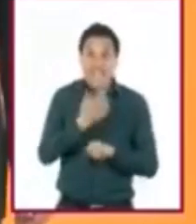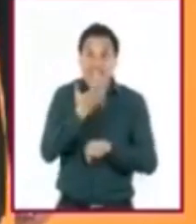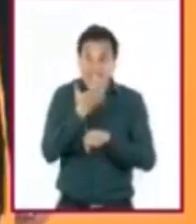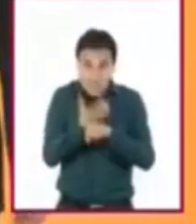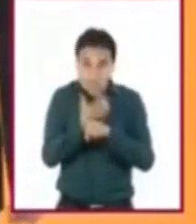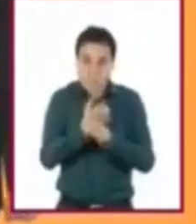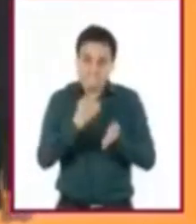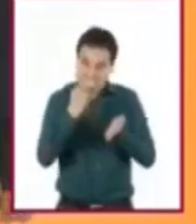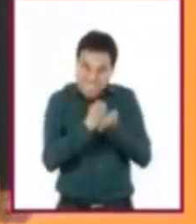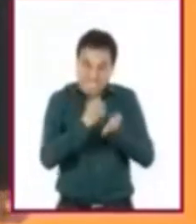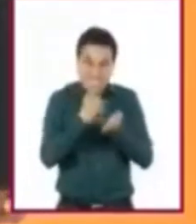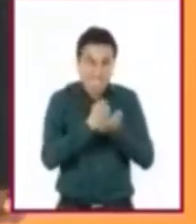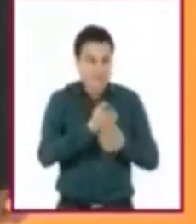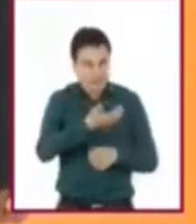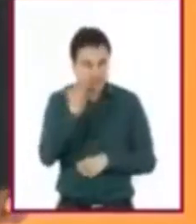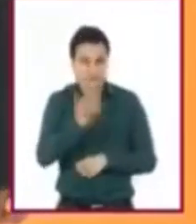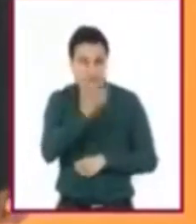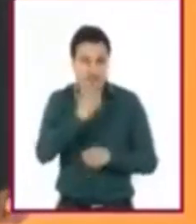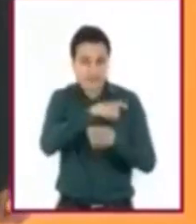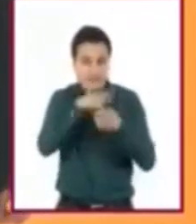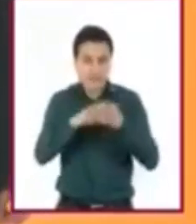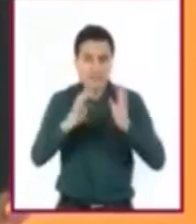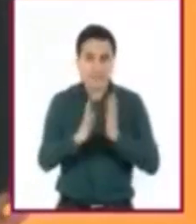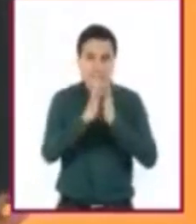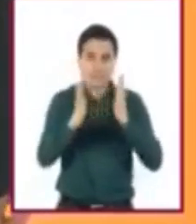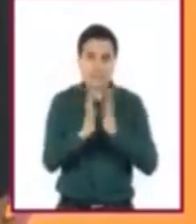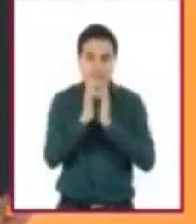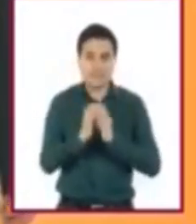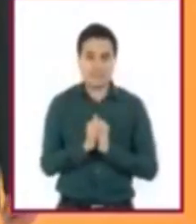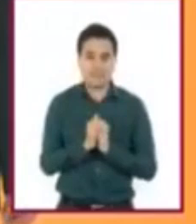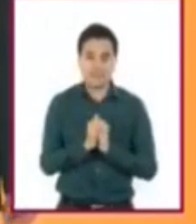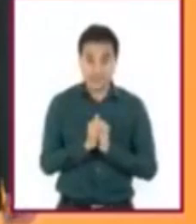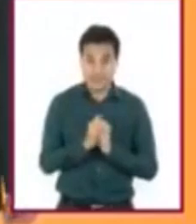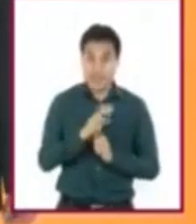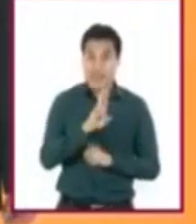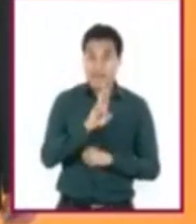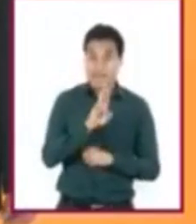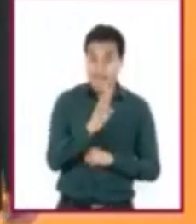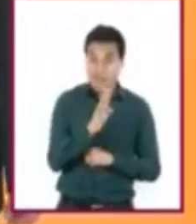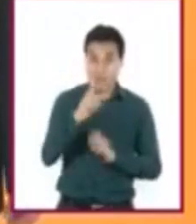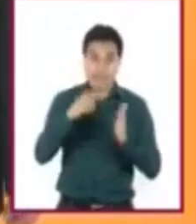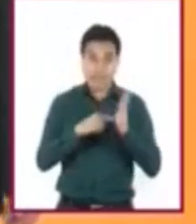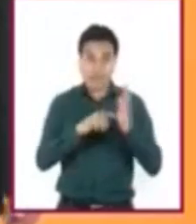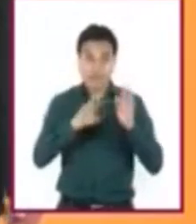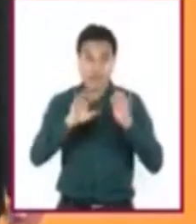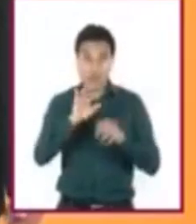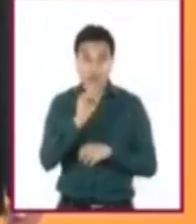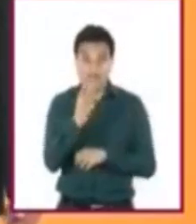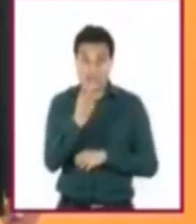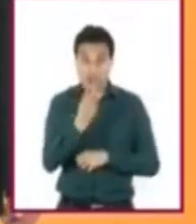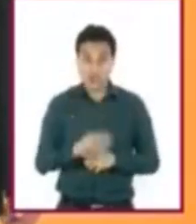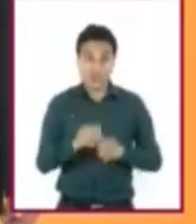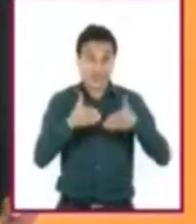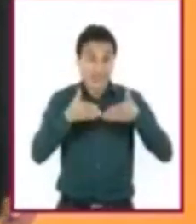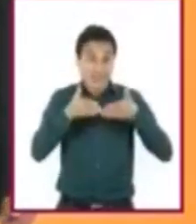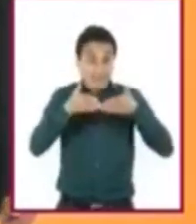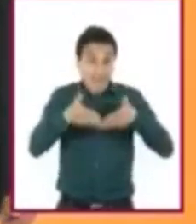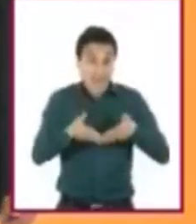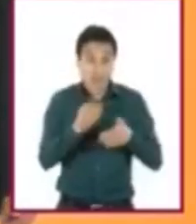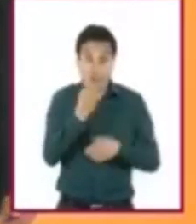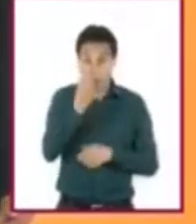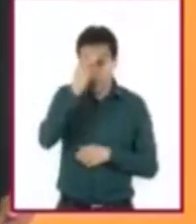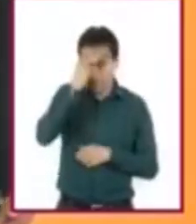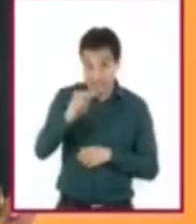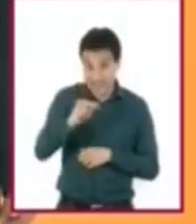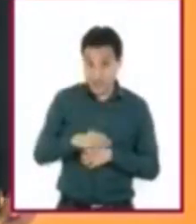Unidos de que participara en la guerra. Pero para mayo de 1942, 2 embarcaciones mexicanas fueron